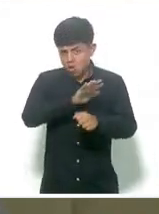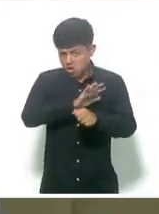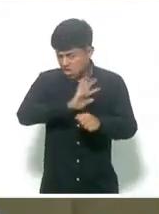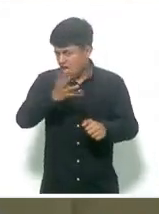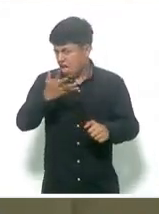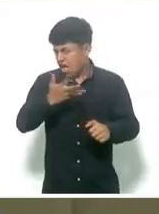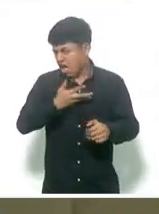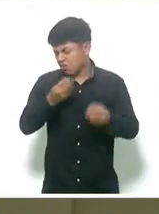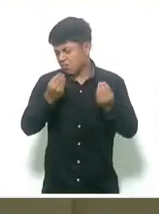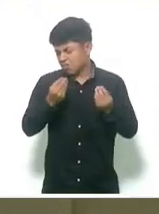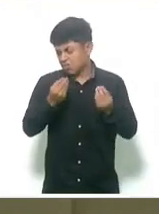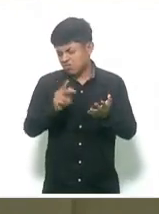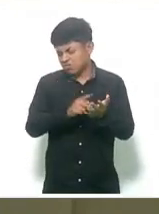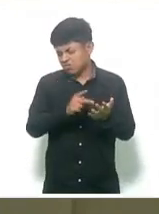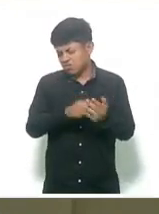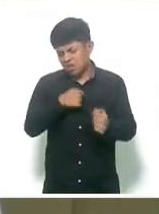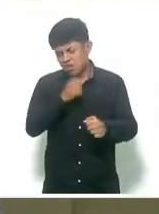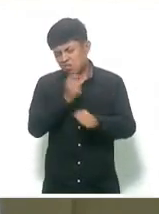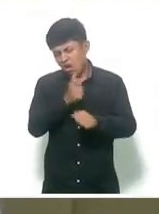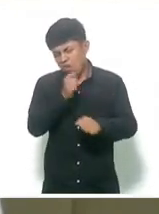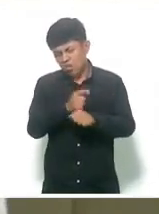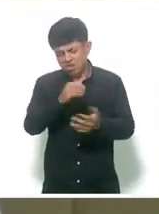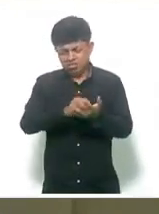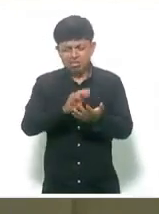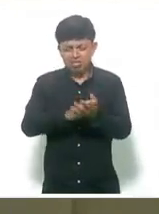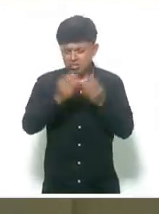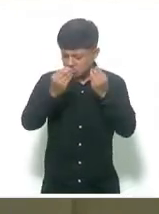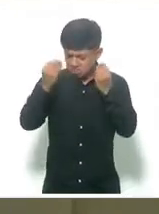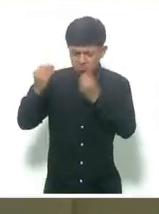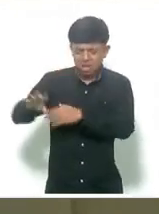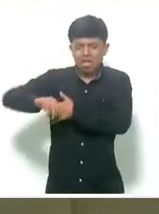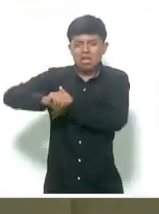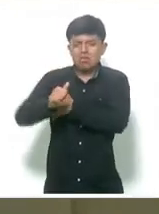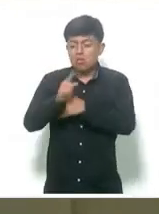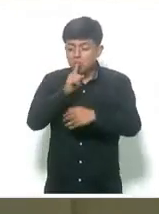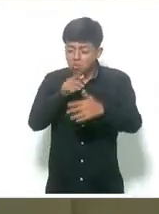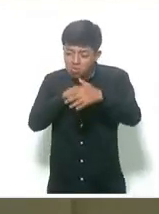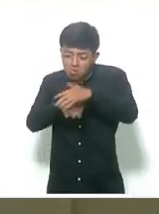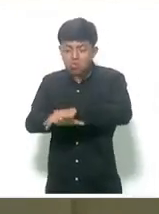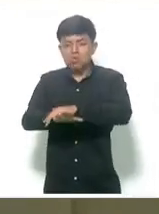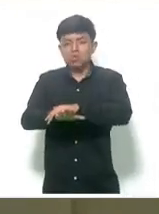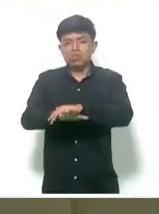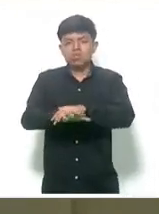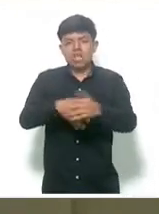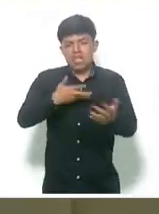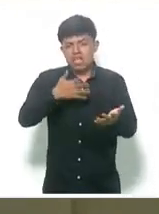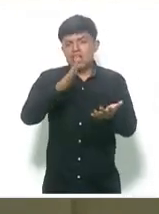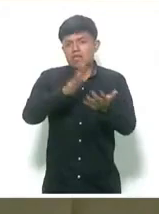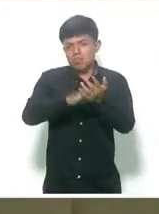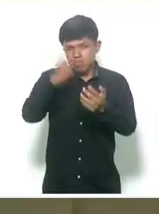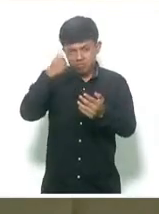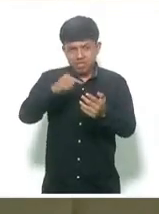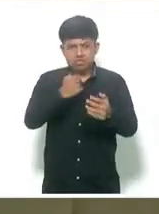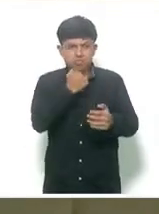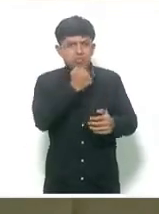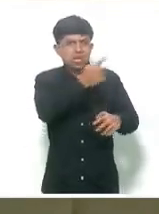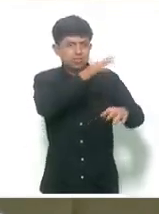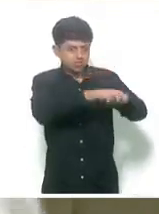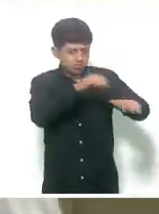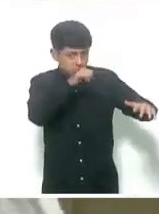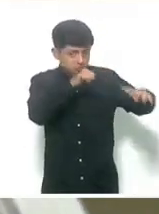y hay muchas órdenes creo que por ahí anquilosadas que están guardaditos no y se lo digo solamente como